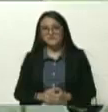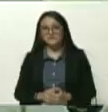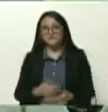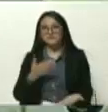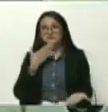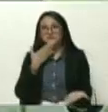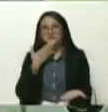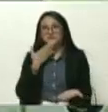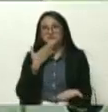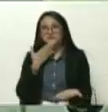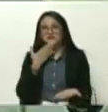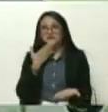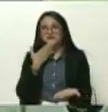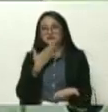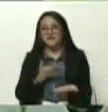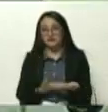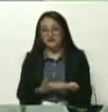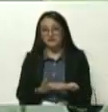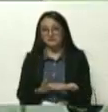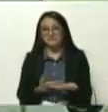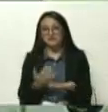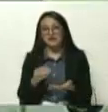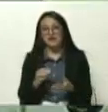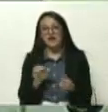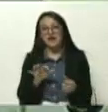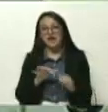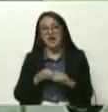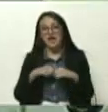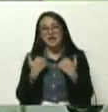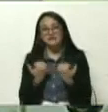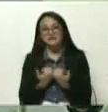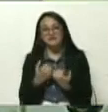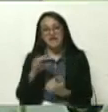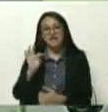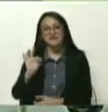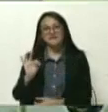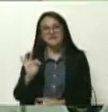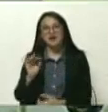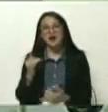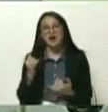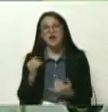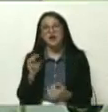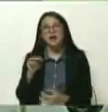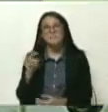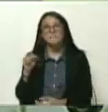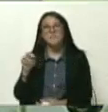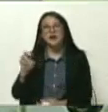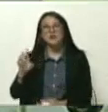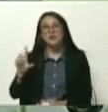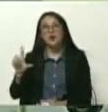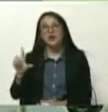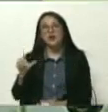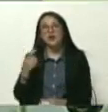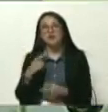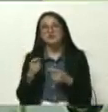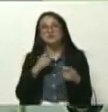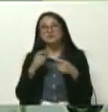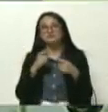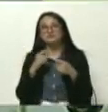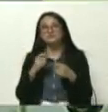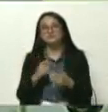Gracias a la agencia EFE. De inmediato invitamos a Manuel Covela de Caracol Radio.